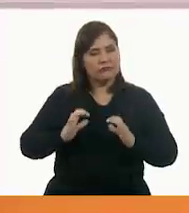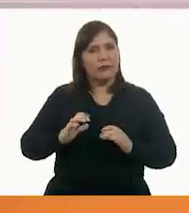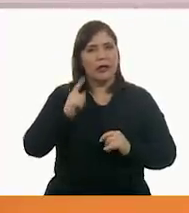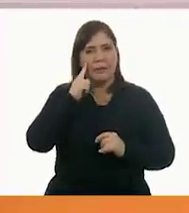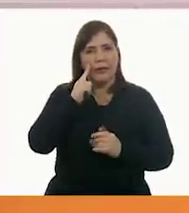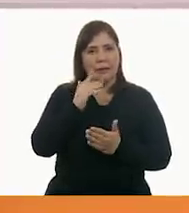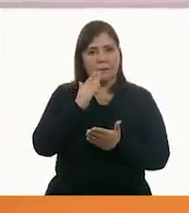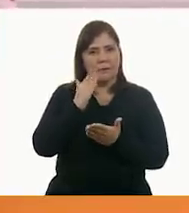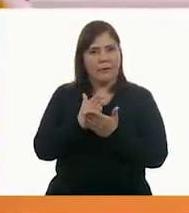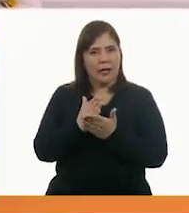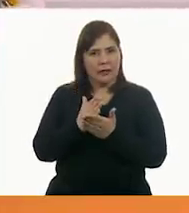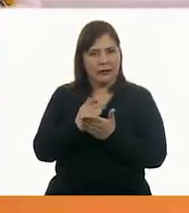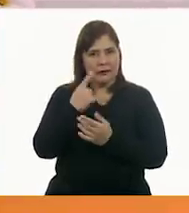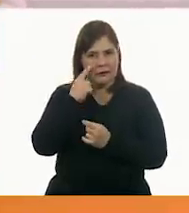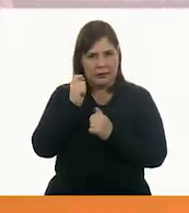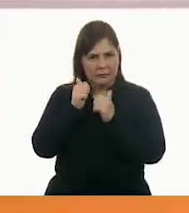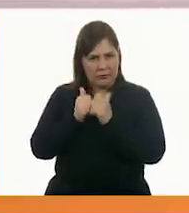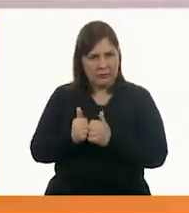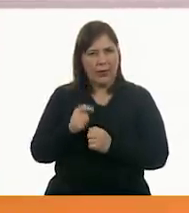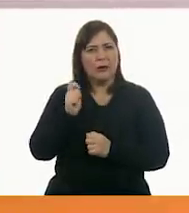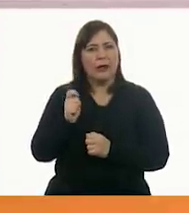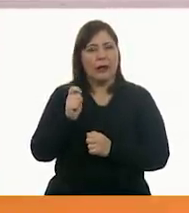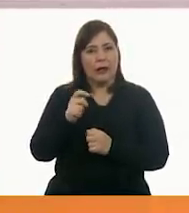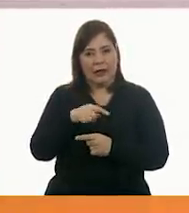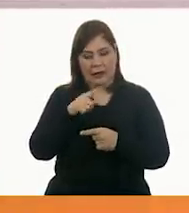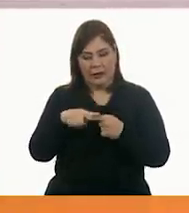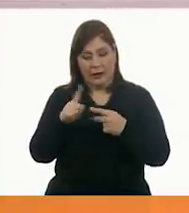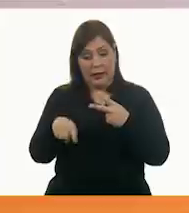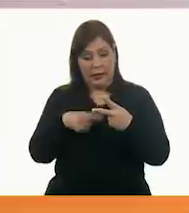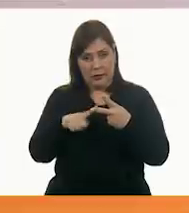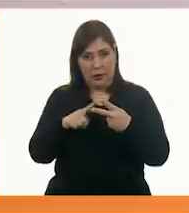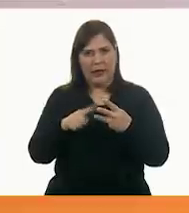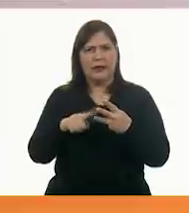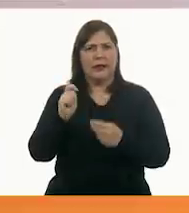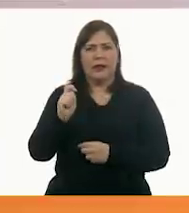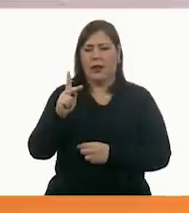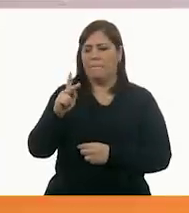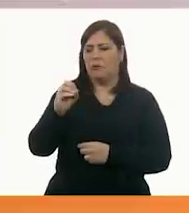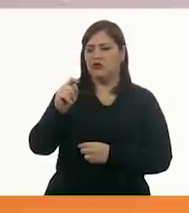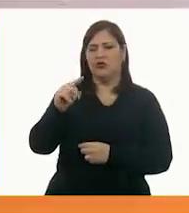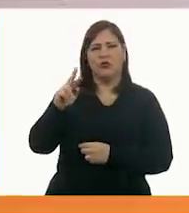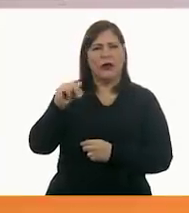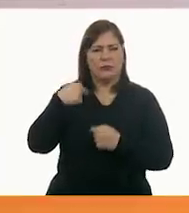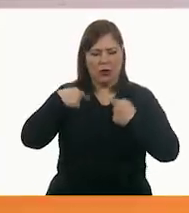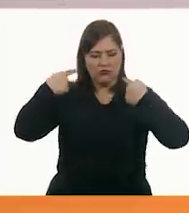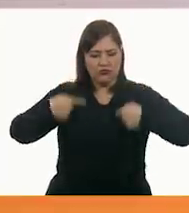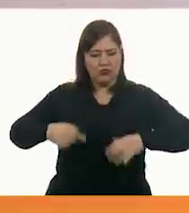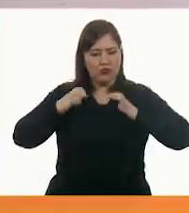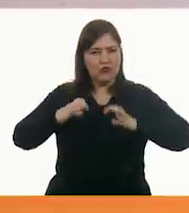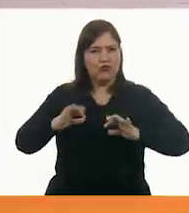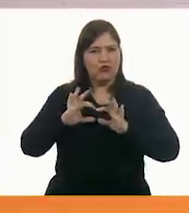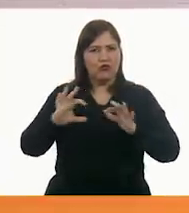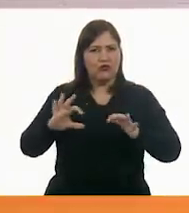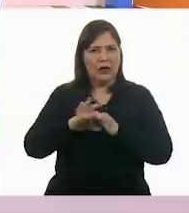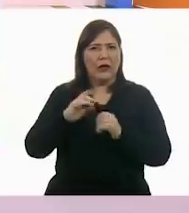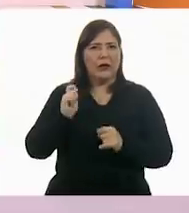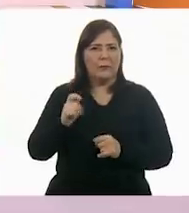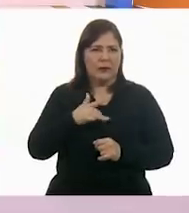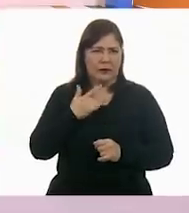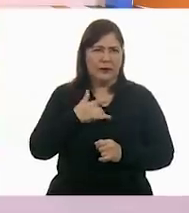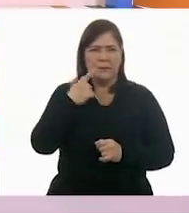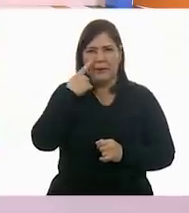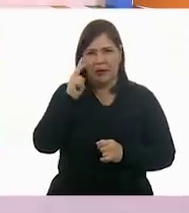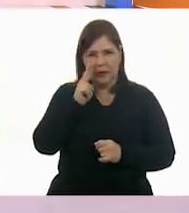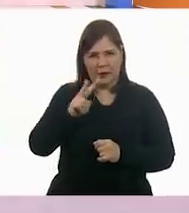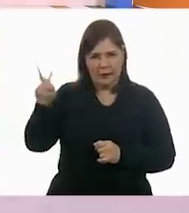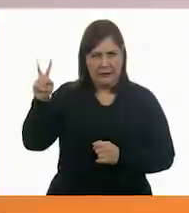es nuestra segunda fórmula mágica. Perfecto. Y hablando de postura, uh-huh, ¿qué te parece si hacemos una postura de montaña? Perfecto. ¿Ya sabes